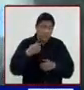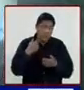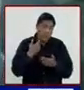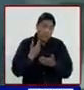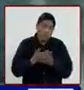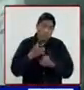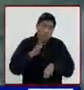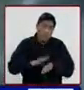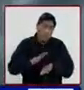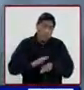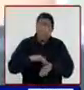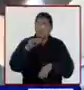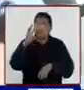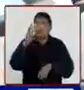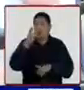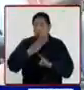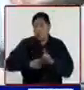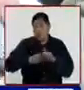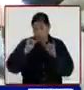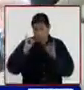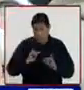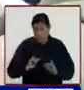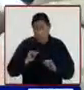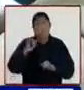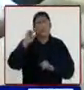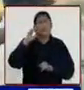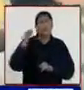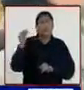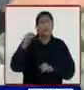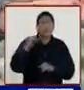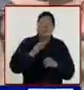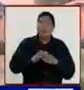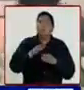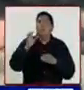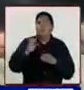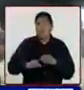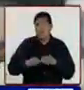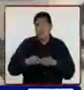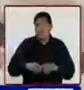detención preventiva de 6 meses. En ese entendido, hemos dado cumplimiento.